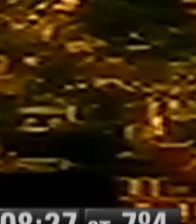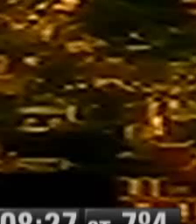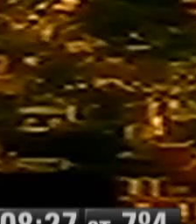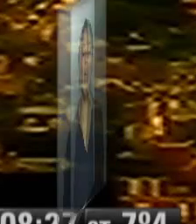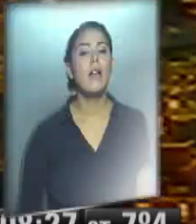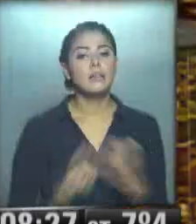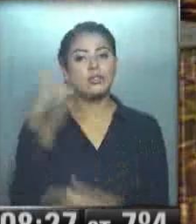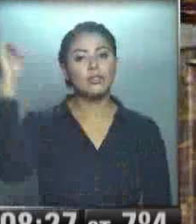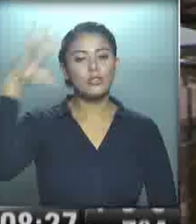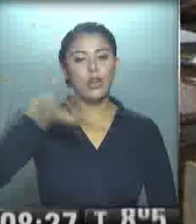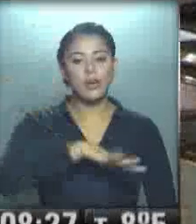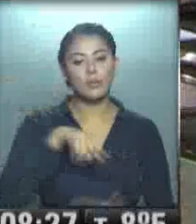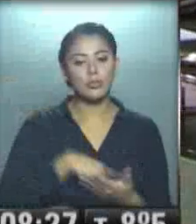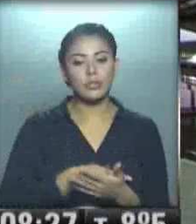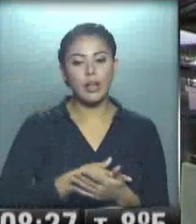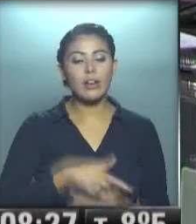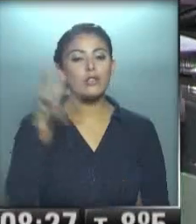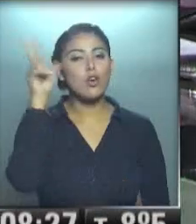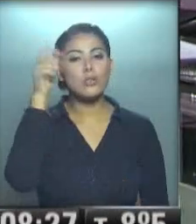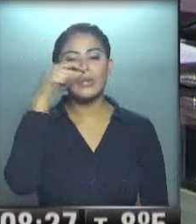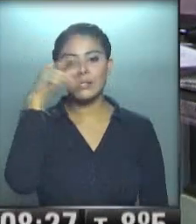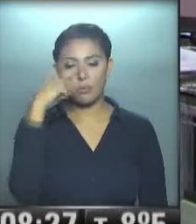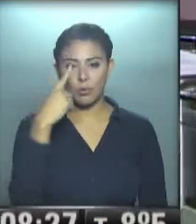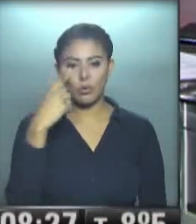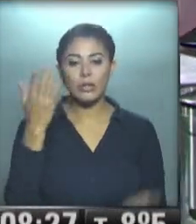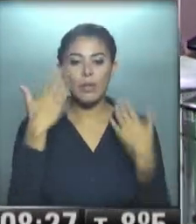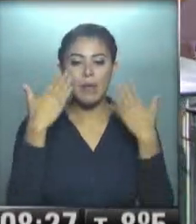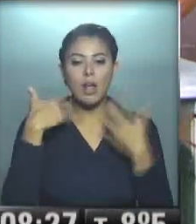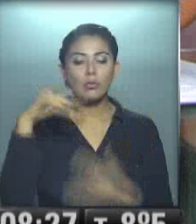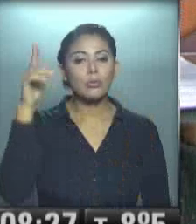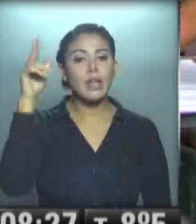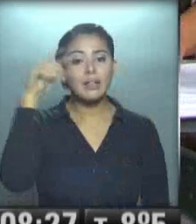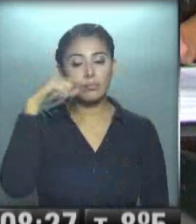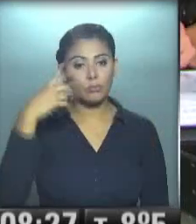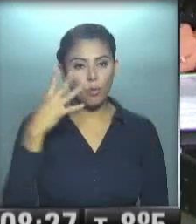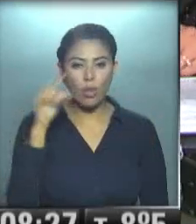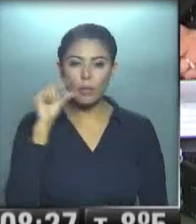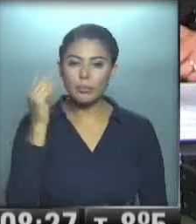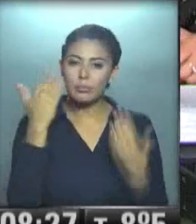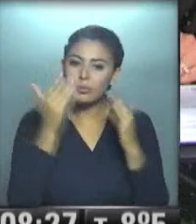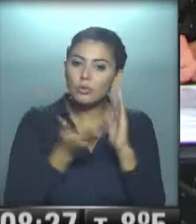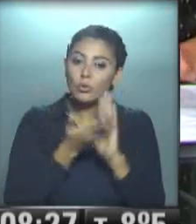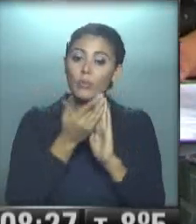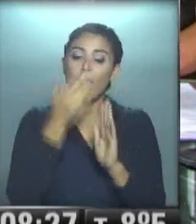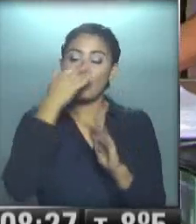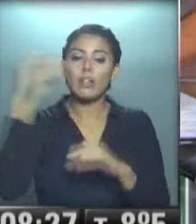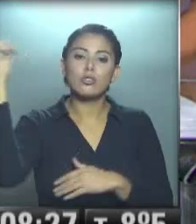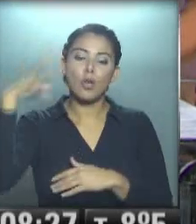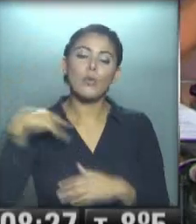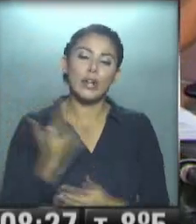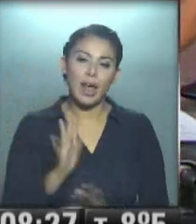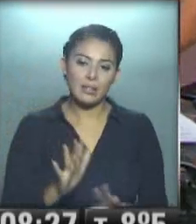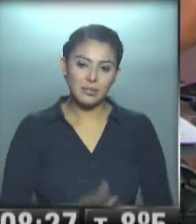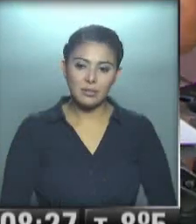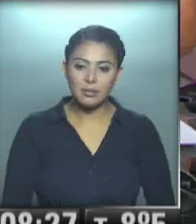mañana soleada la ciudad de Buenos Aires 8:27 74 la temperatura ha descendido un poquito la misma claro con la salida del sol normalmente sucede